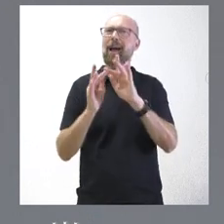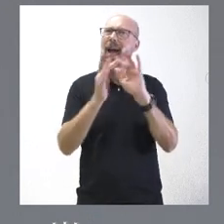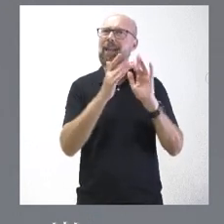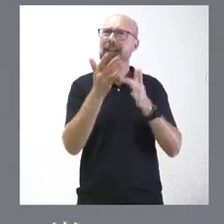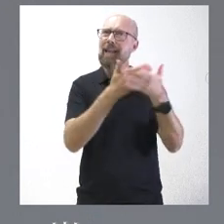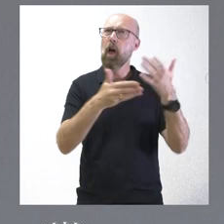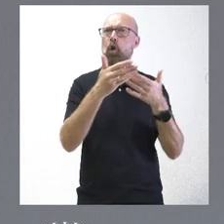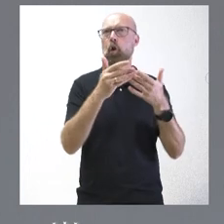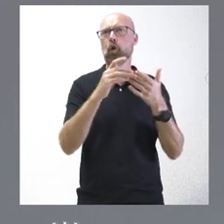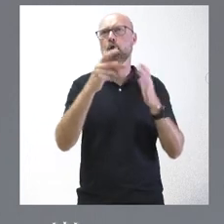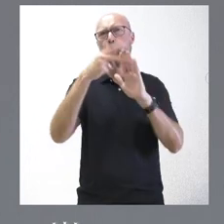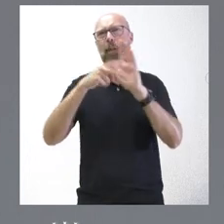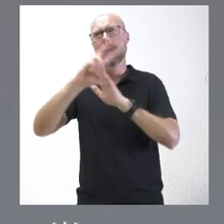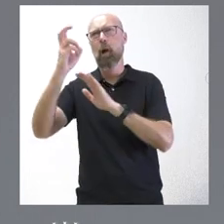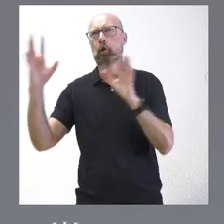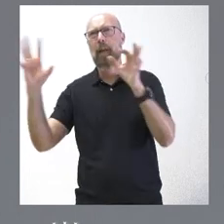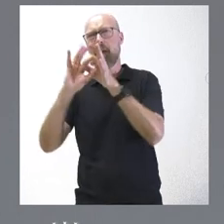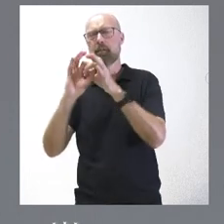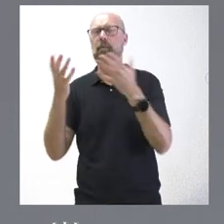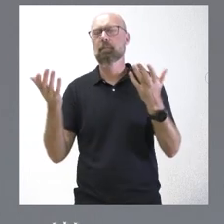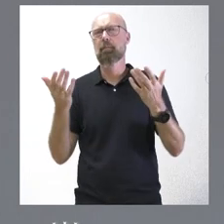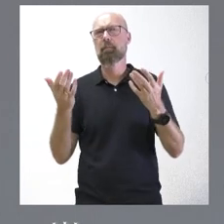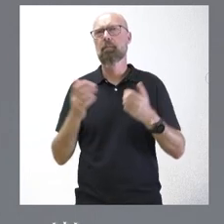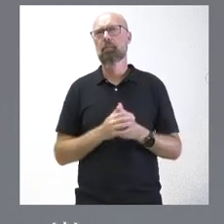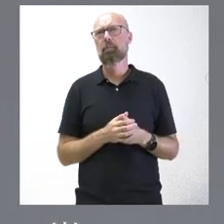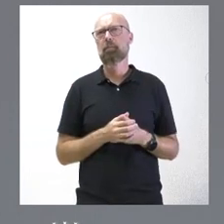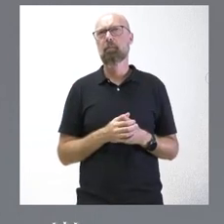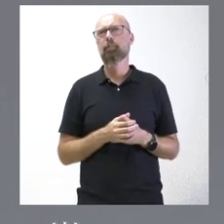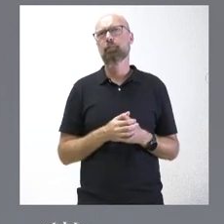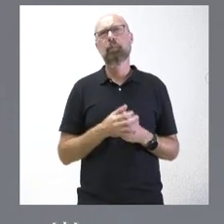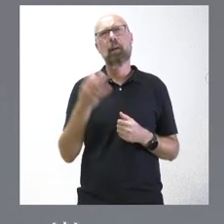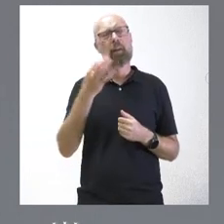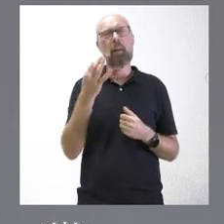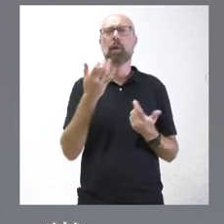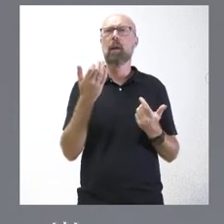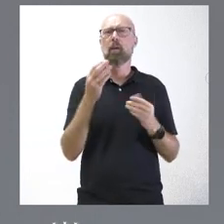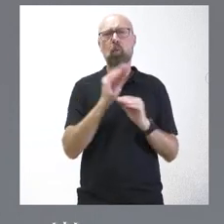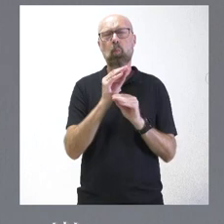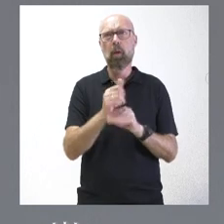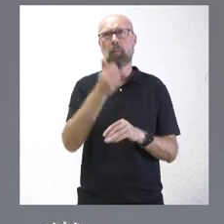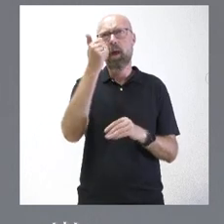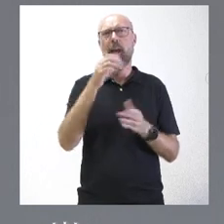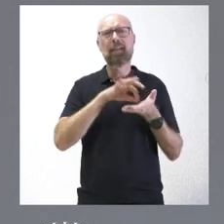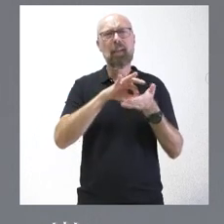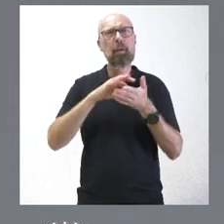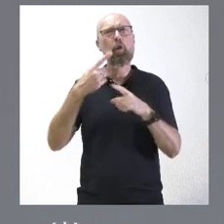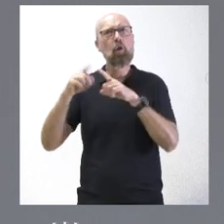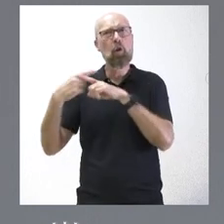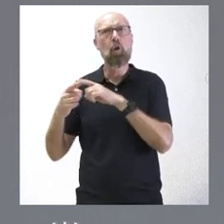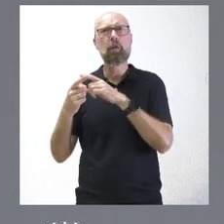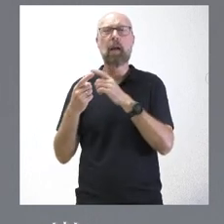otras normativas vigentes que hay tienen más interacción entre distintos servicios y